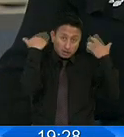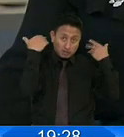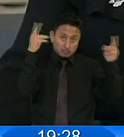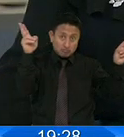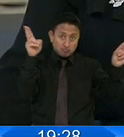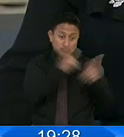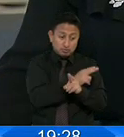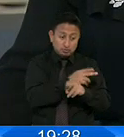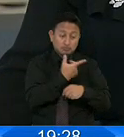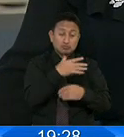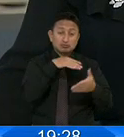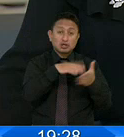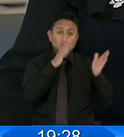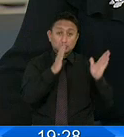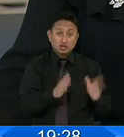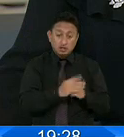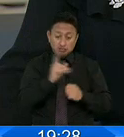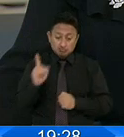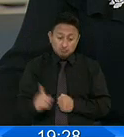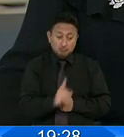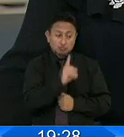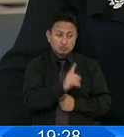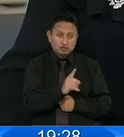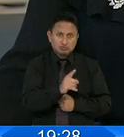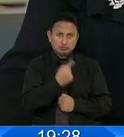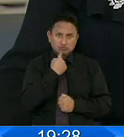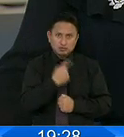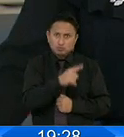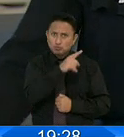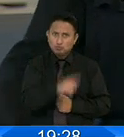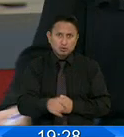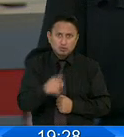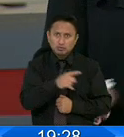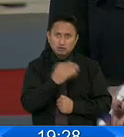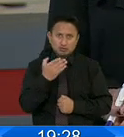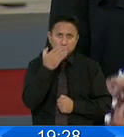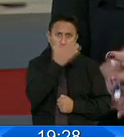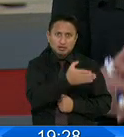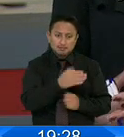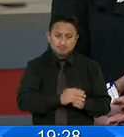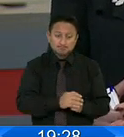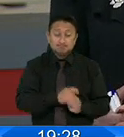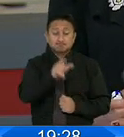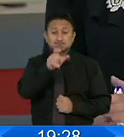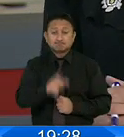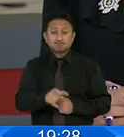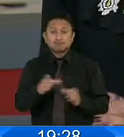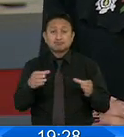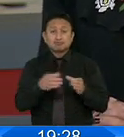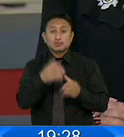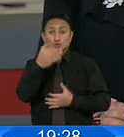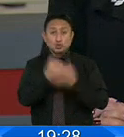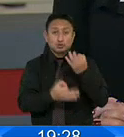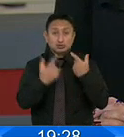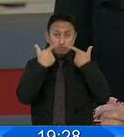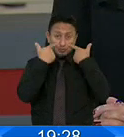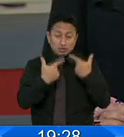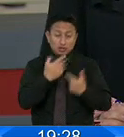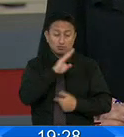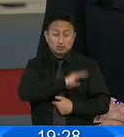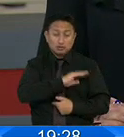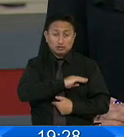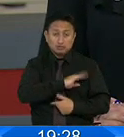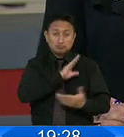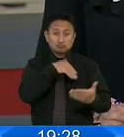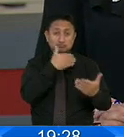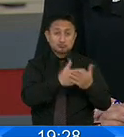recibía estudiantes pese a la prohibición de clases presenciales por la pandemia. Personal del Departamento de Justicia y Vigilancia Municipal llegó